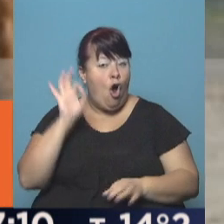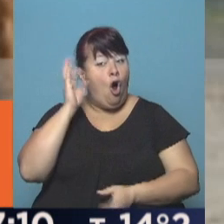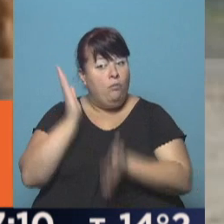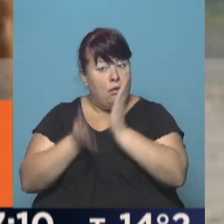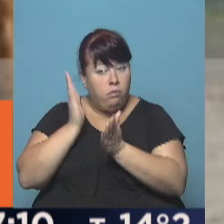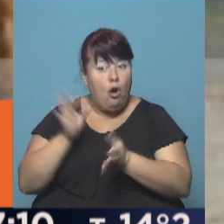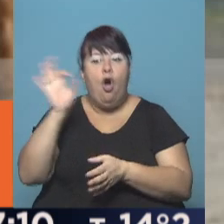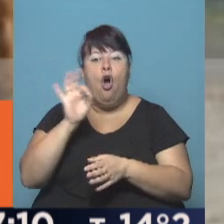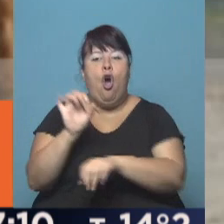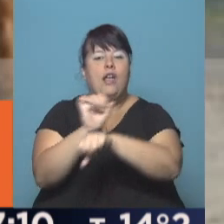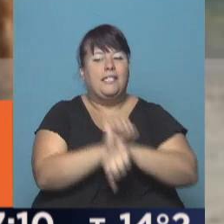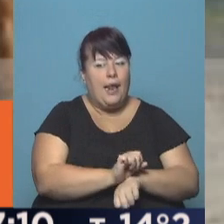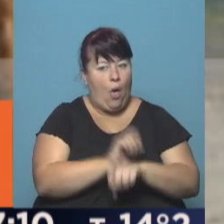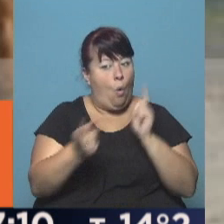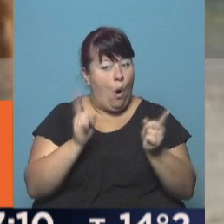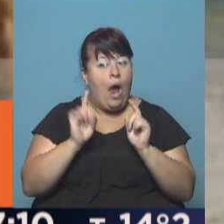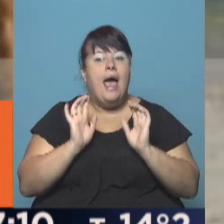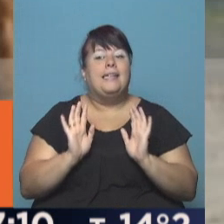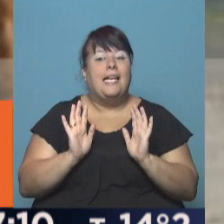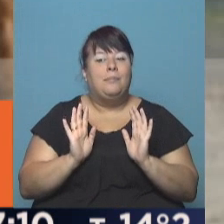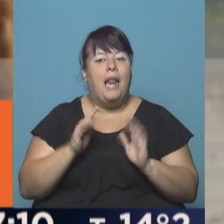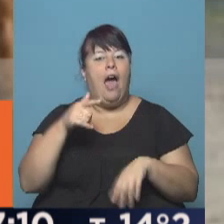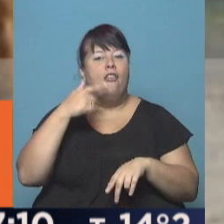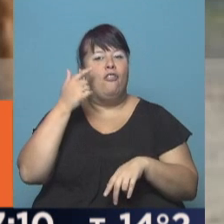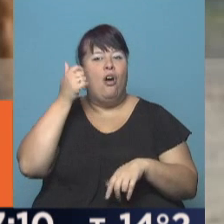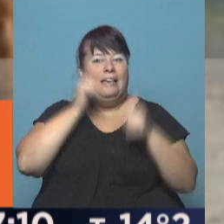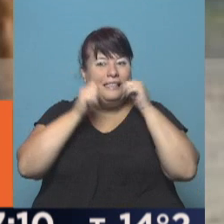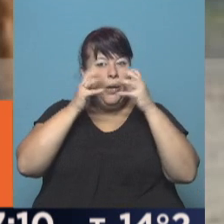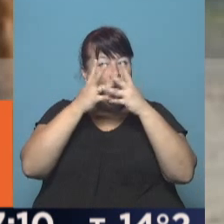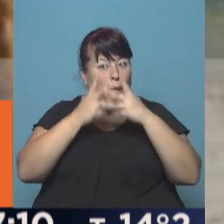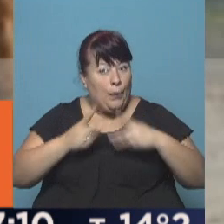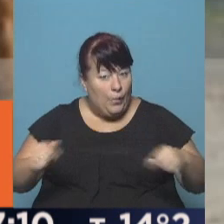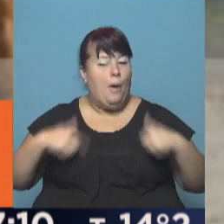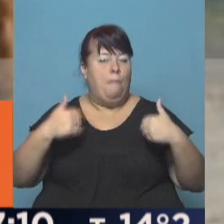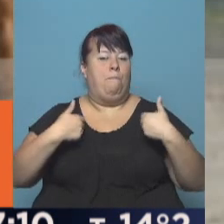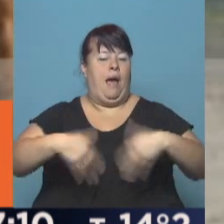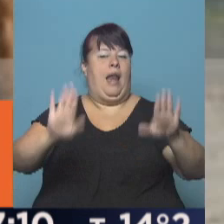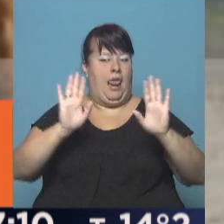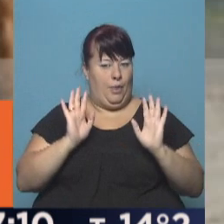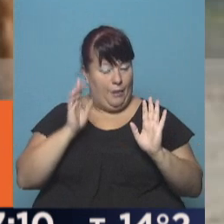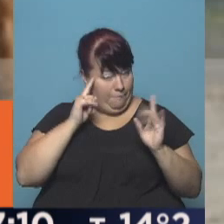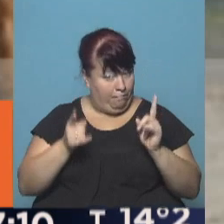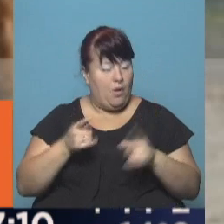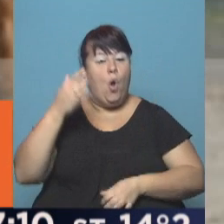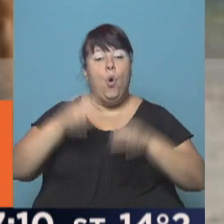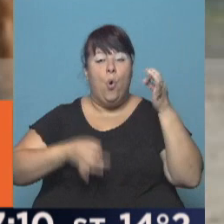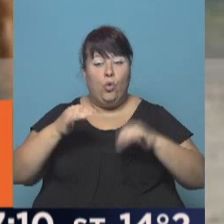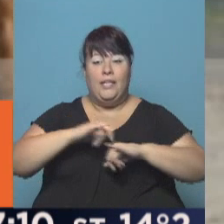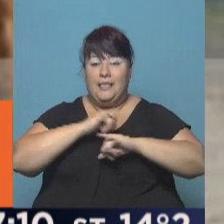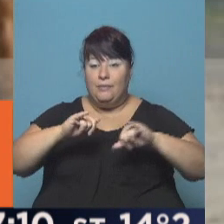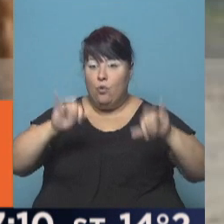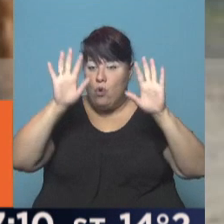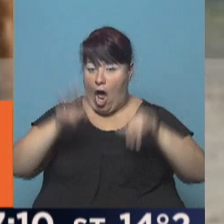torturaron o lo tienen encerrado y están esperando que las marcas de la violencia se pierdan para alargarlo. Desde la justicia difundieron